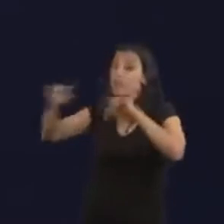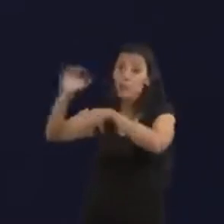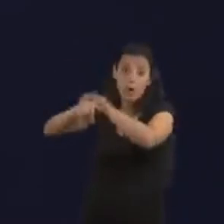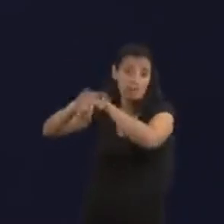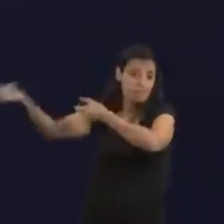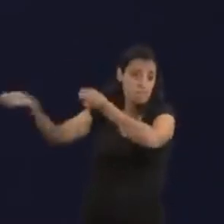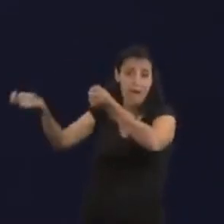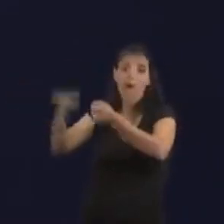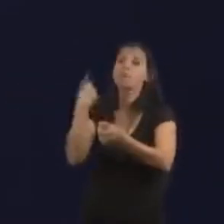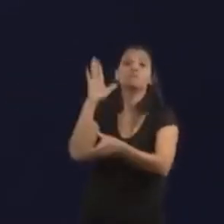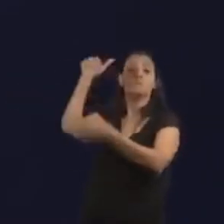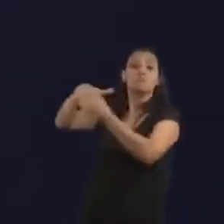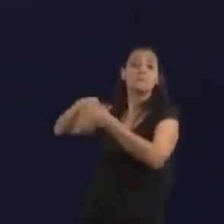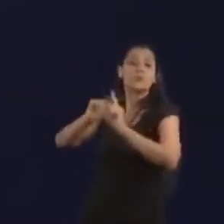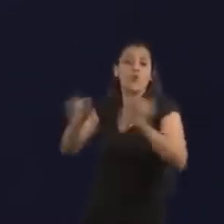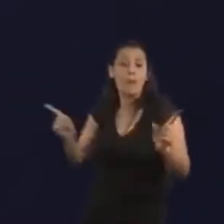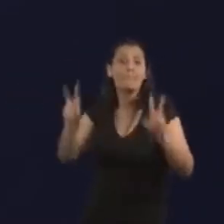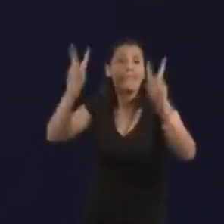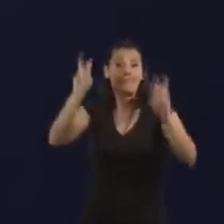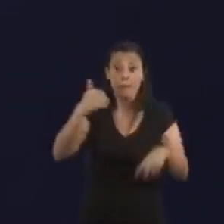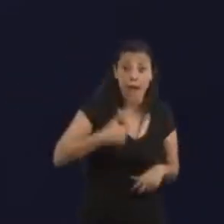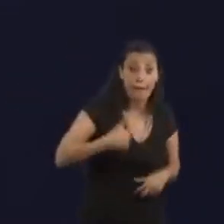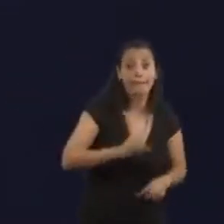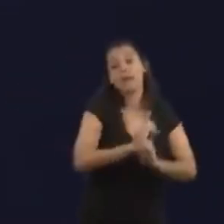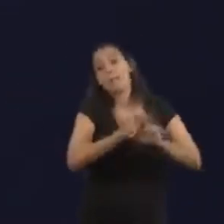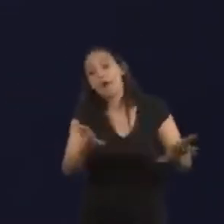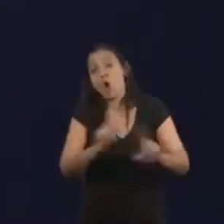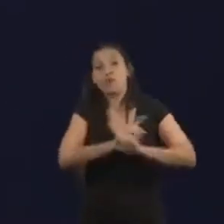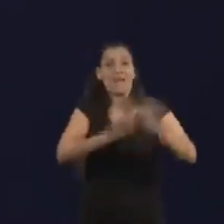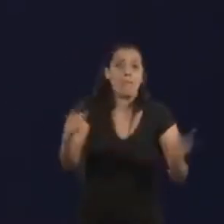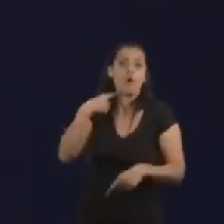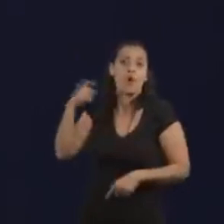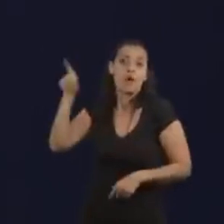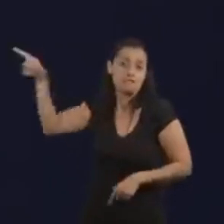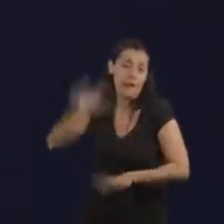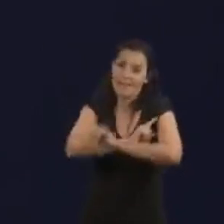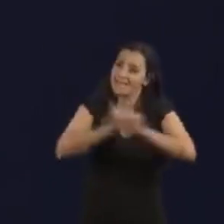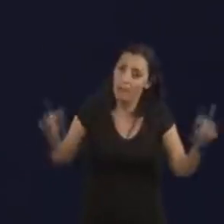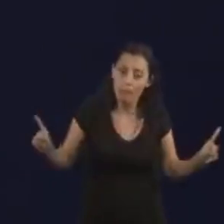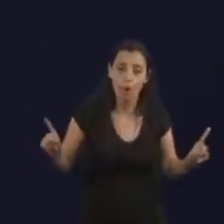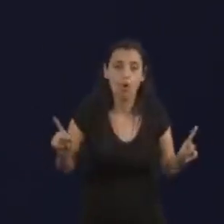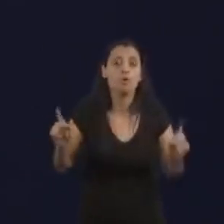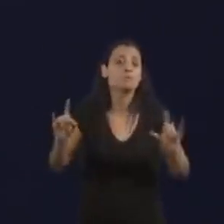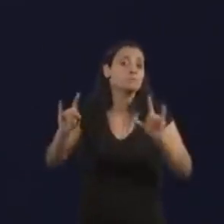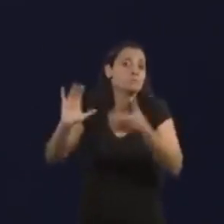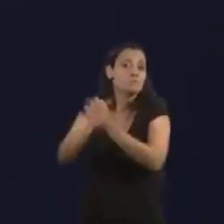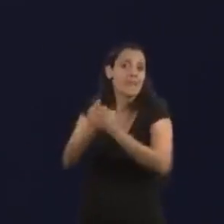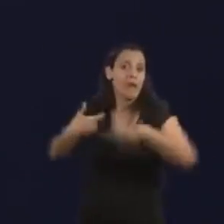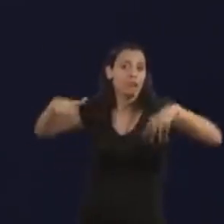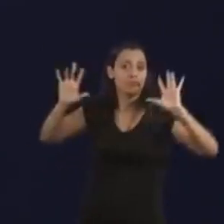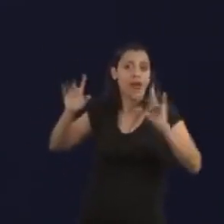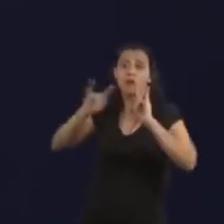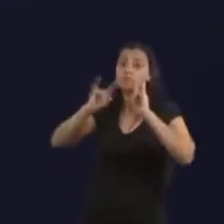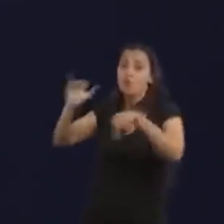nos metemos en procesos de la Argentina menos aún vamos a meternos a opinar sobre procesos de eh otros países